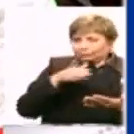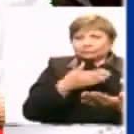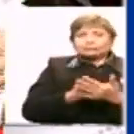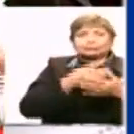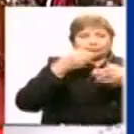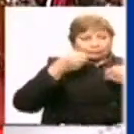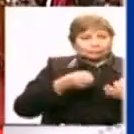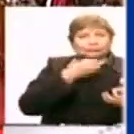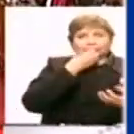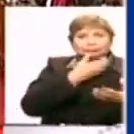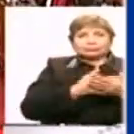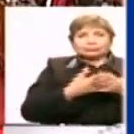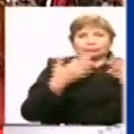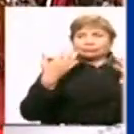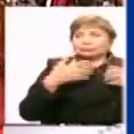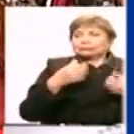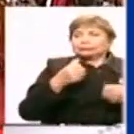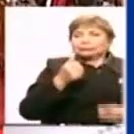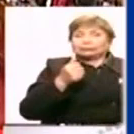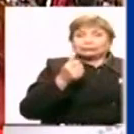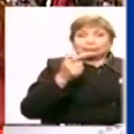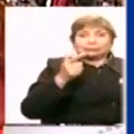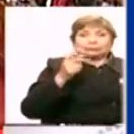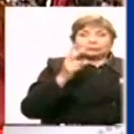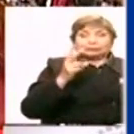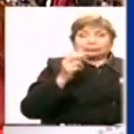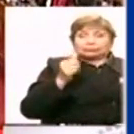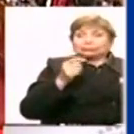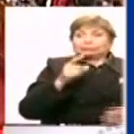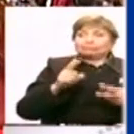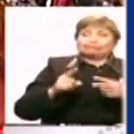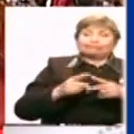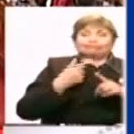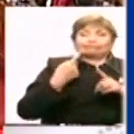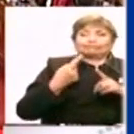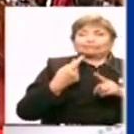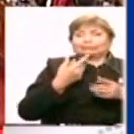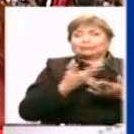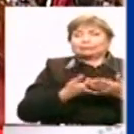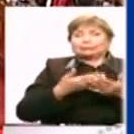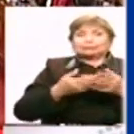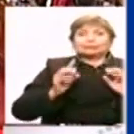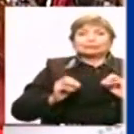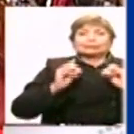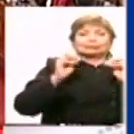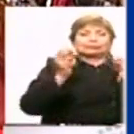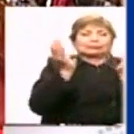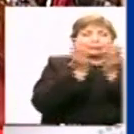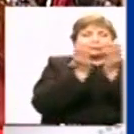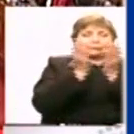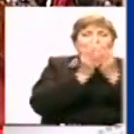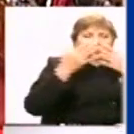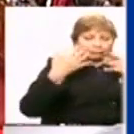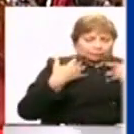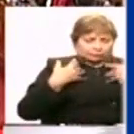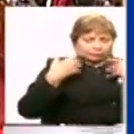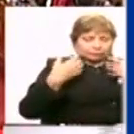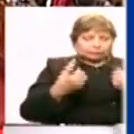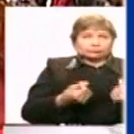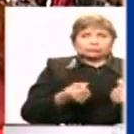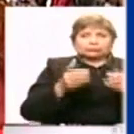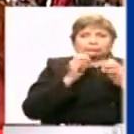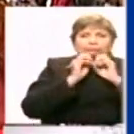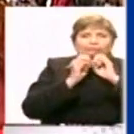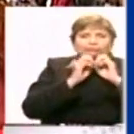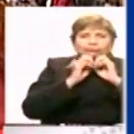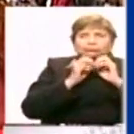país, tenemos excelentes profesionales en todas las regiones. Y justamente si queremos aprender a que el Perú tome un rumbo diferente, pues fijémonos